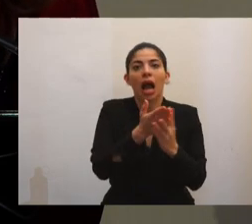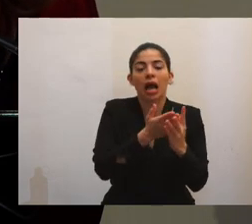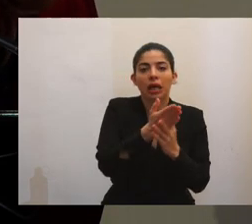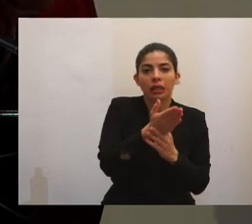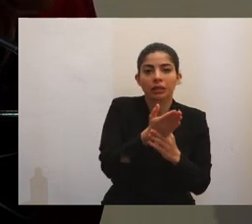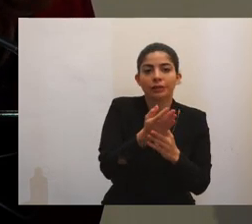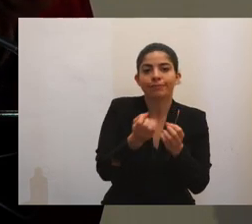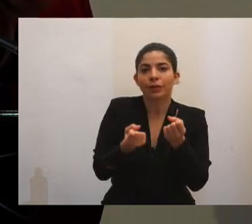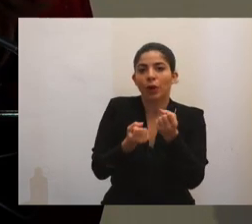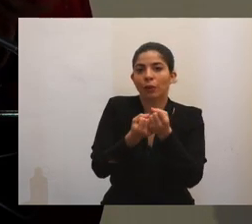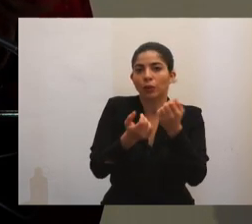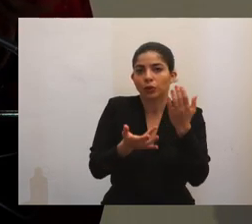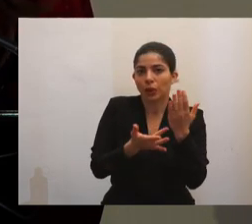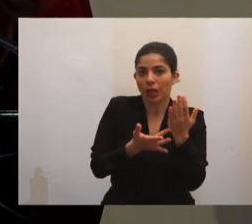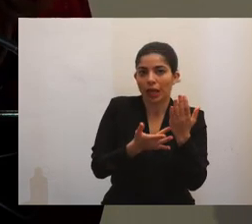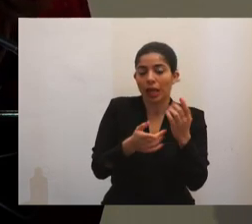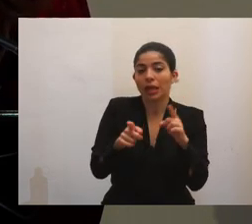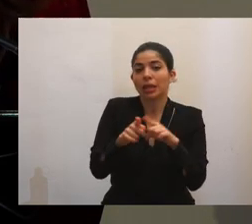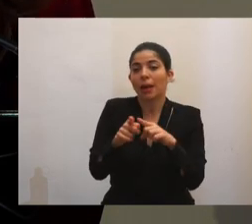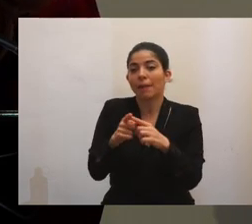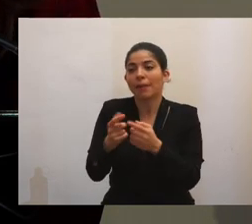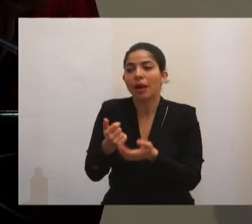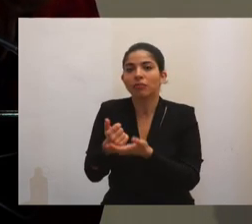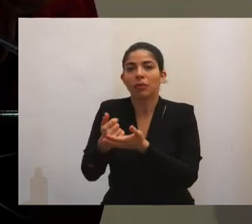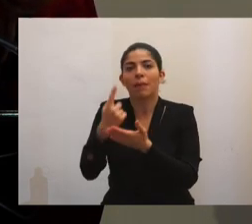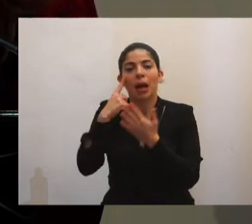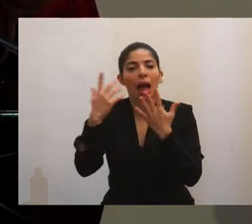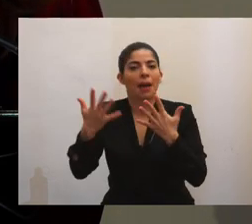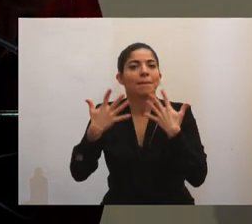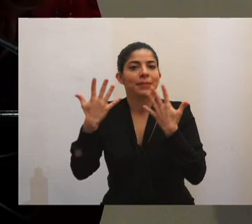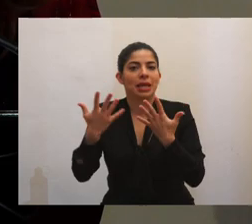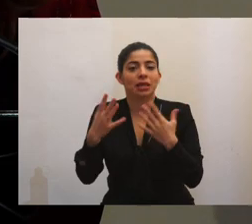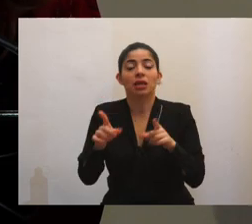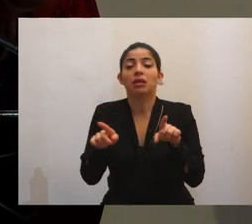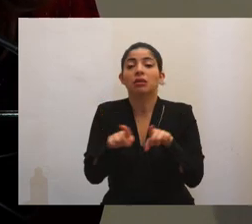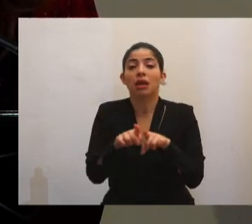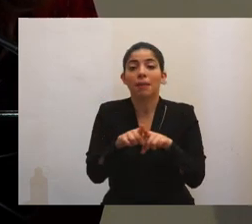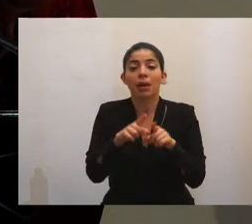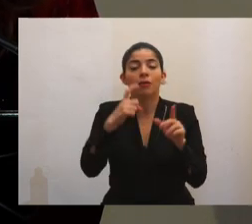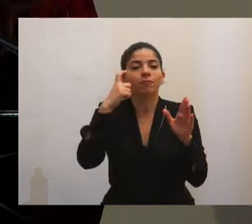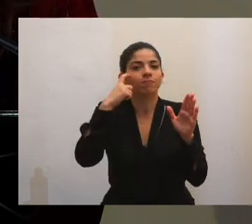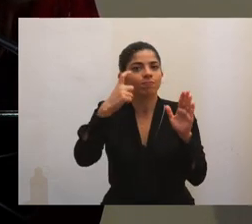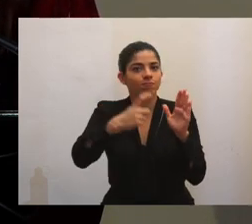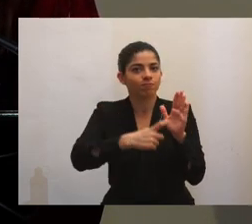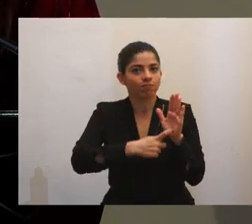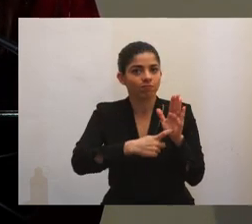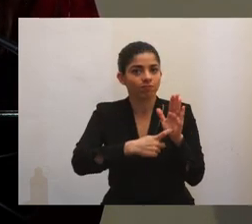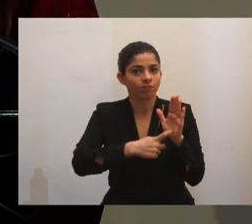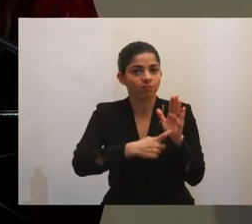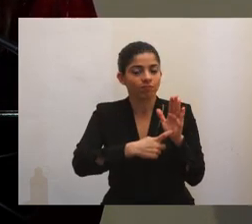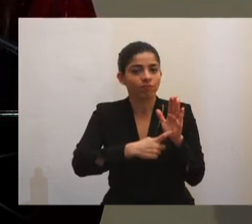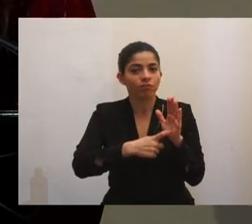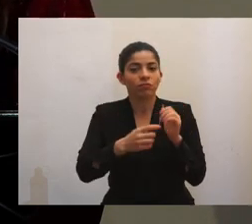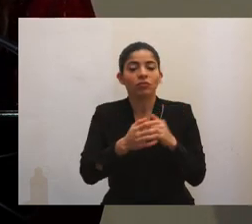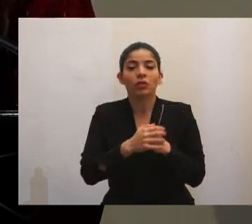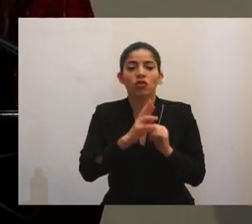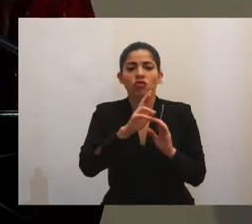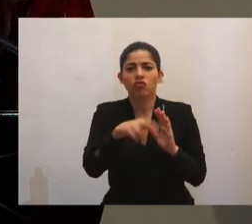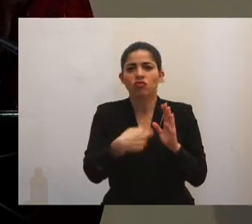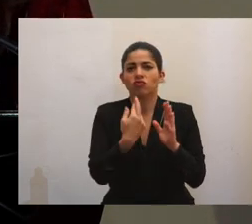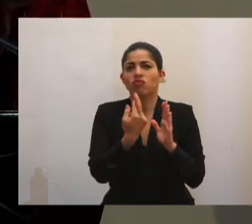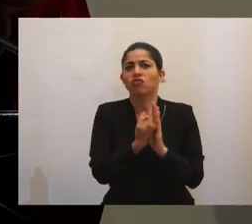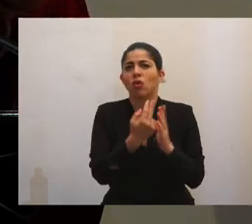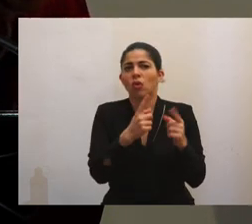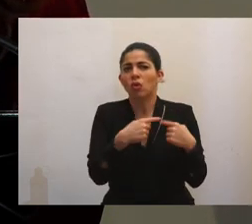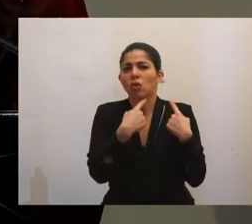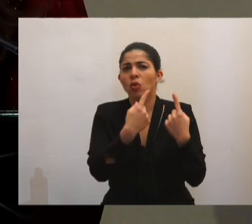asistencia técnica e incentivos ambientales. Asimismo, que reconozcamos el invisibilizado rol que ha tenido la